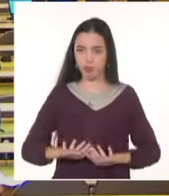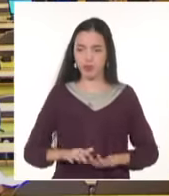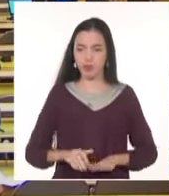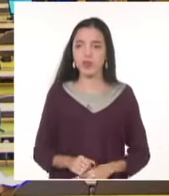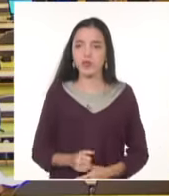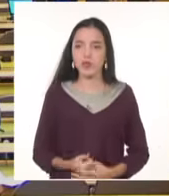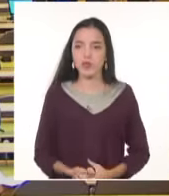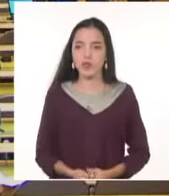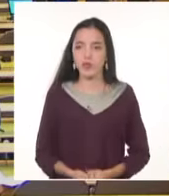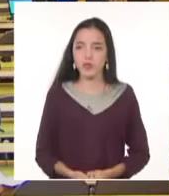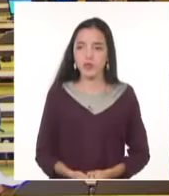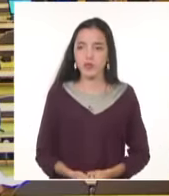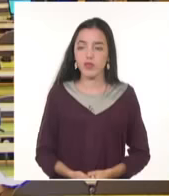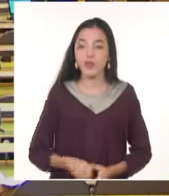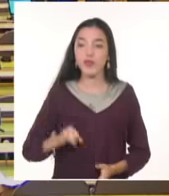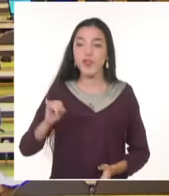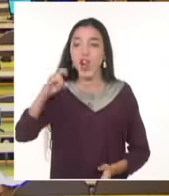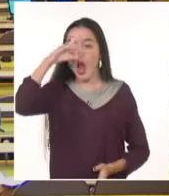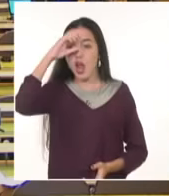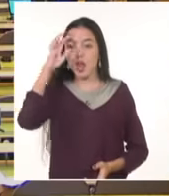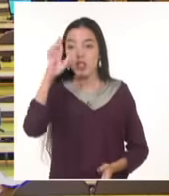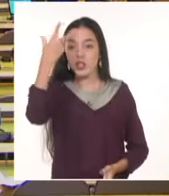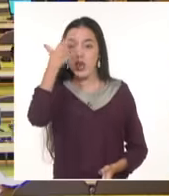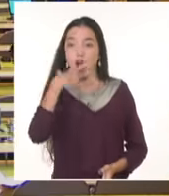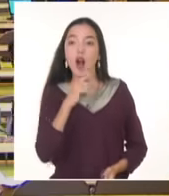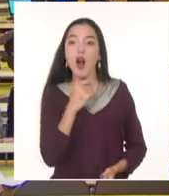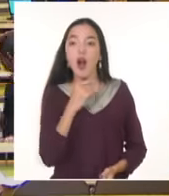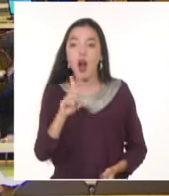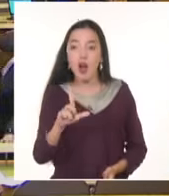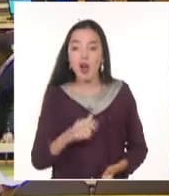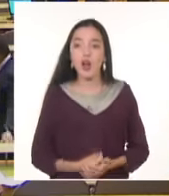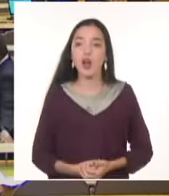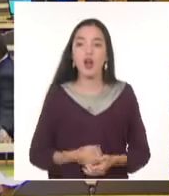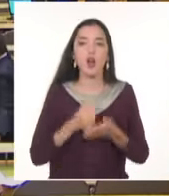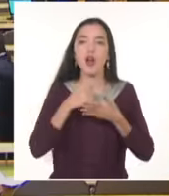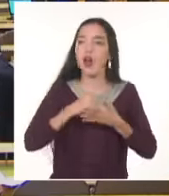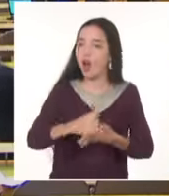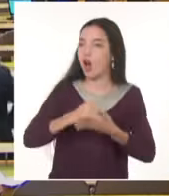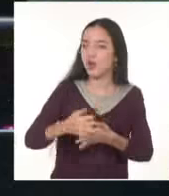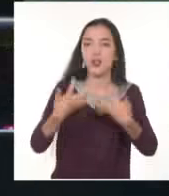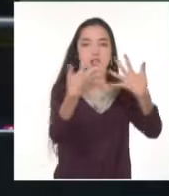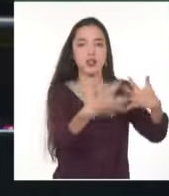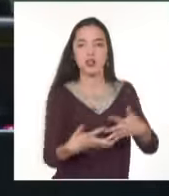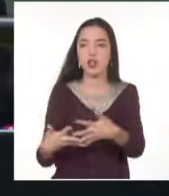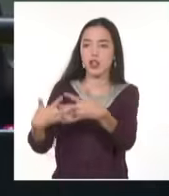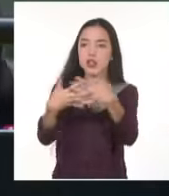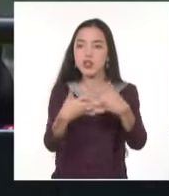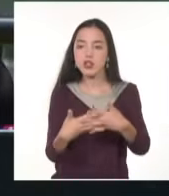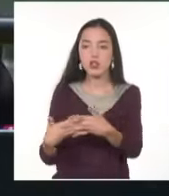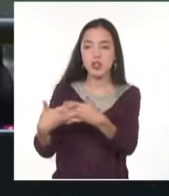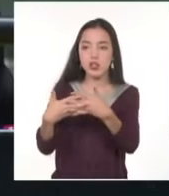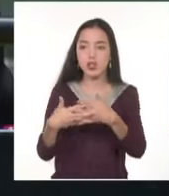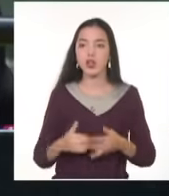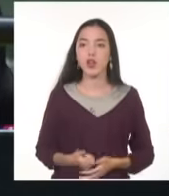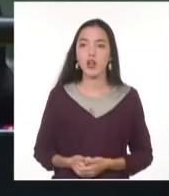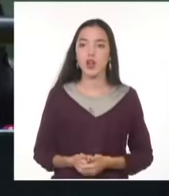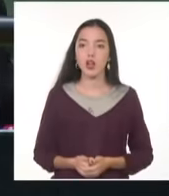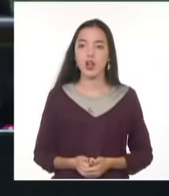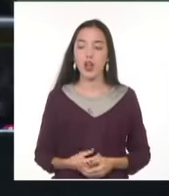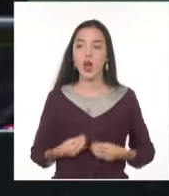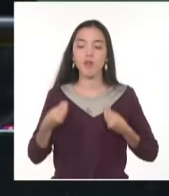Israel, con la complicidad de Estados Unidos, ha puesto al mundo ante el peligro